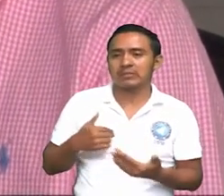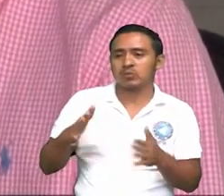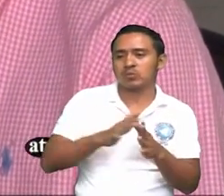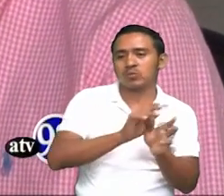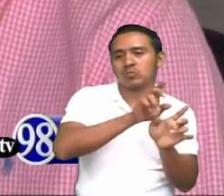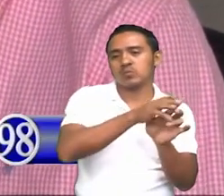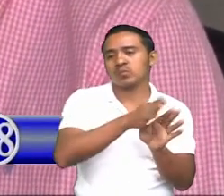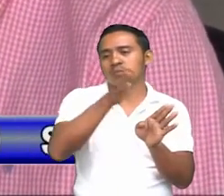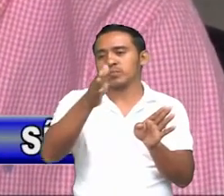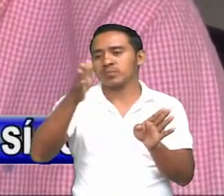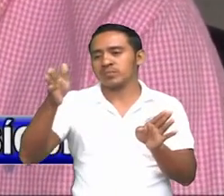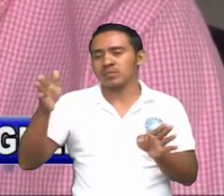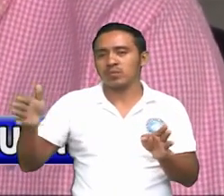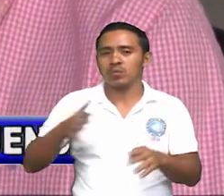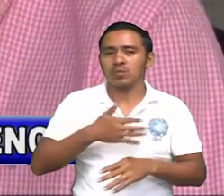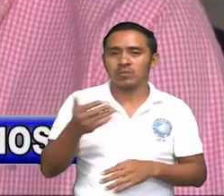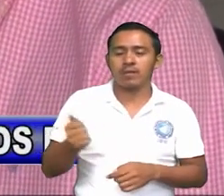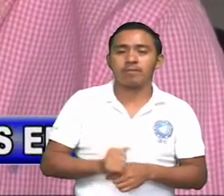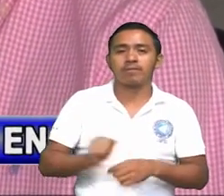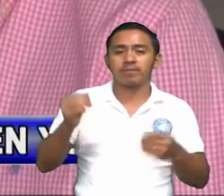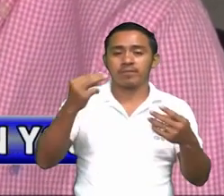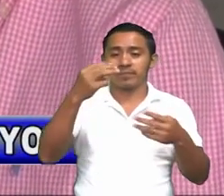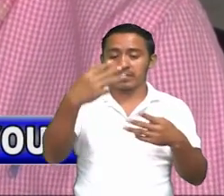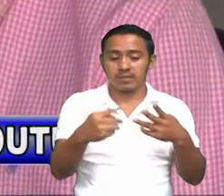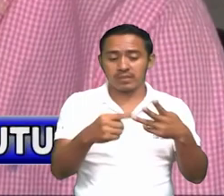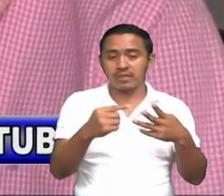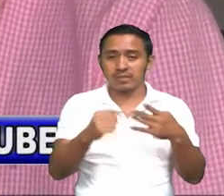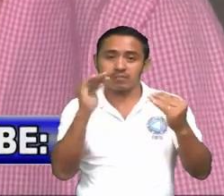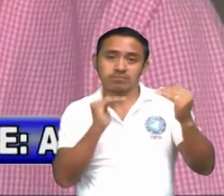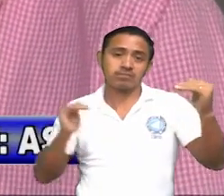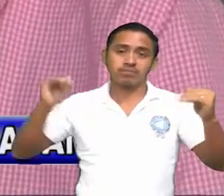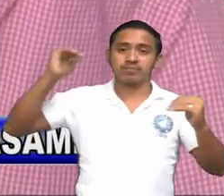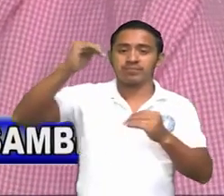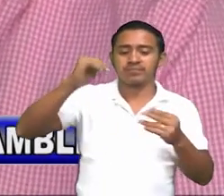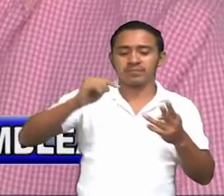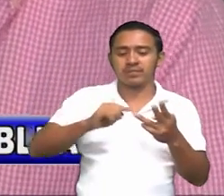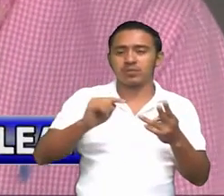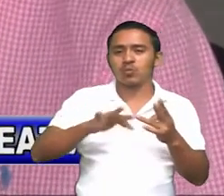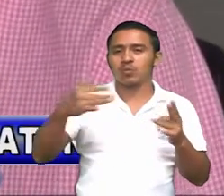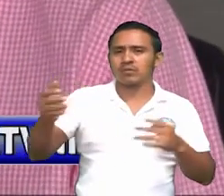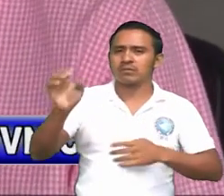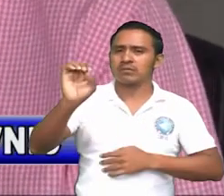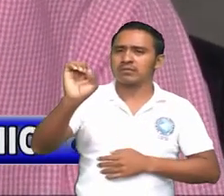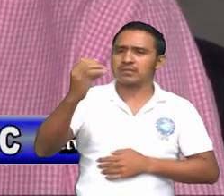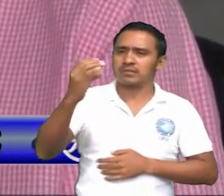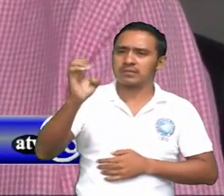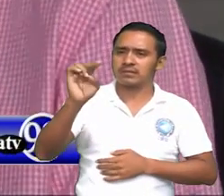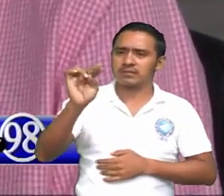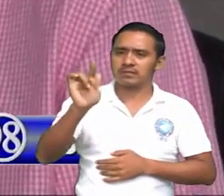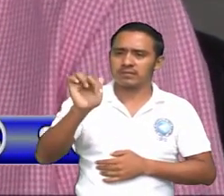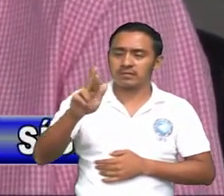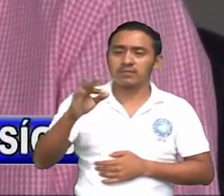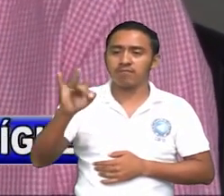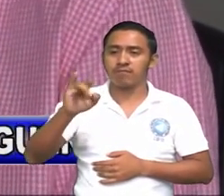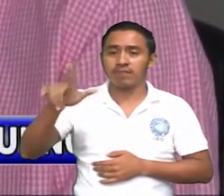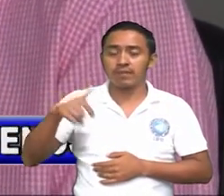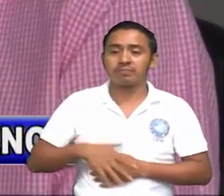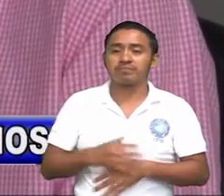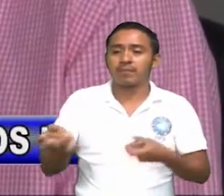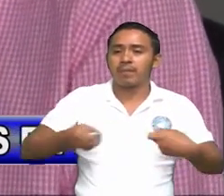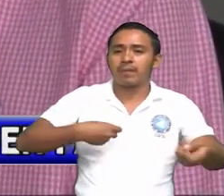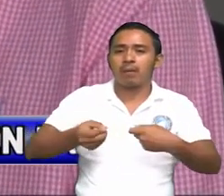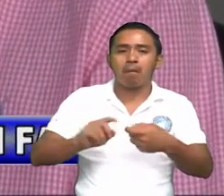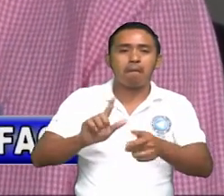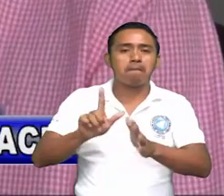localidades en el tercer piso y detrás del center field para albergar más fanáticos, pues, y se vendieron en cuestiones